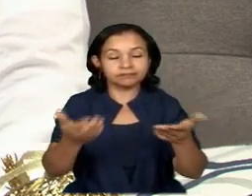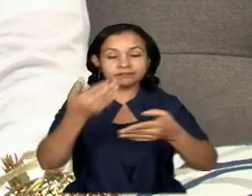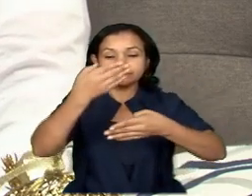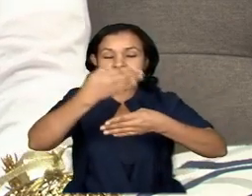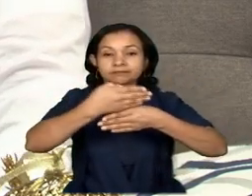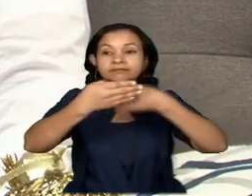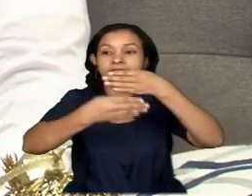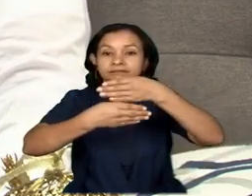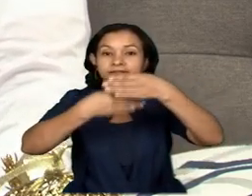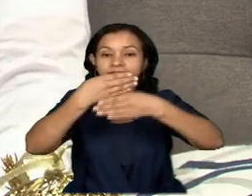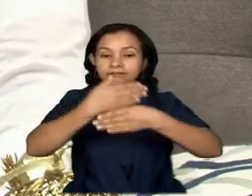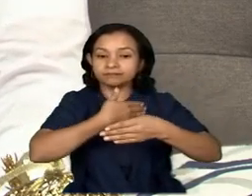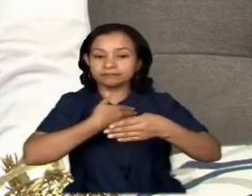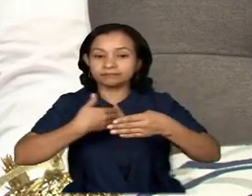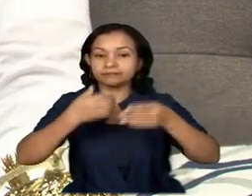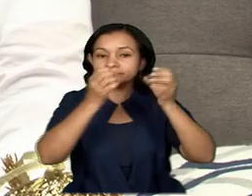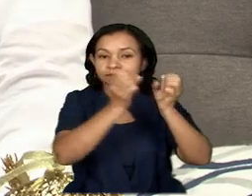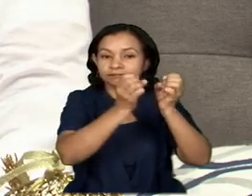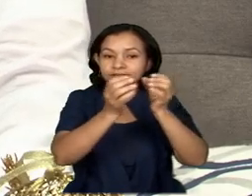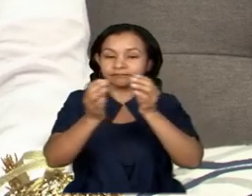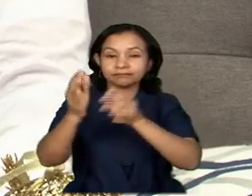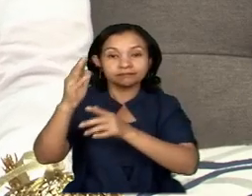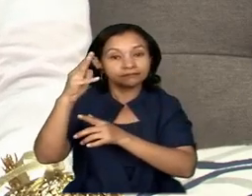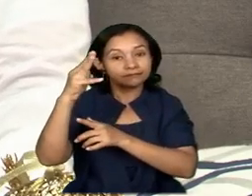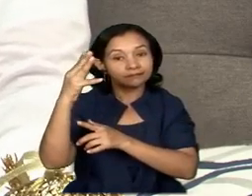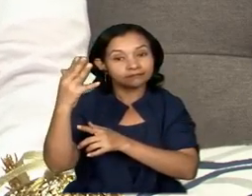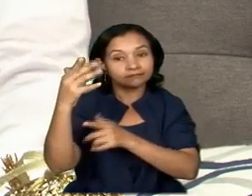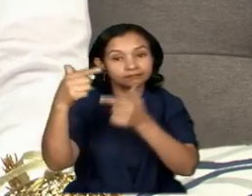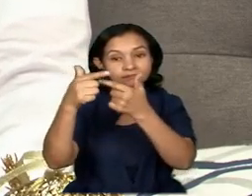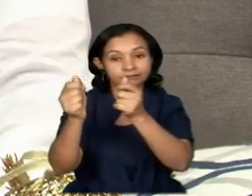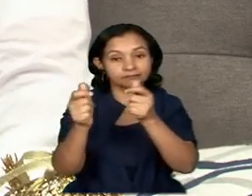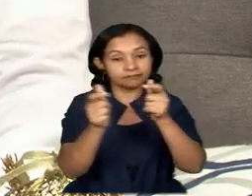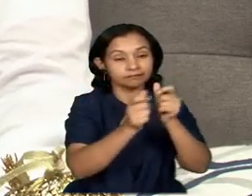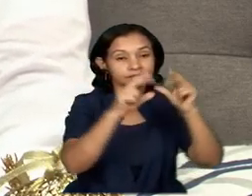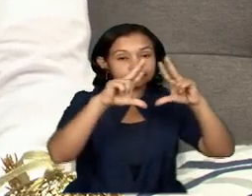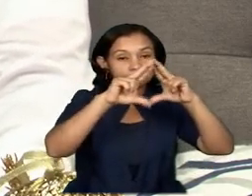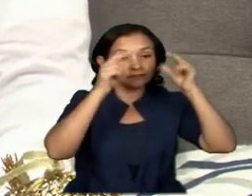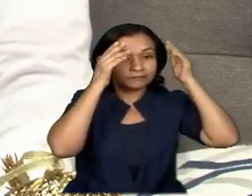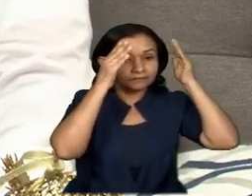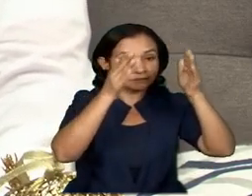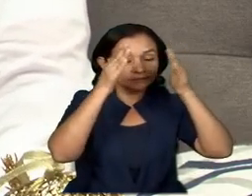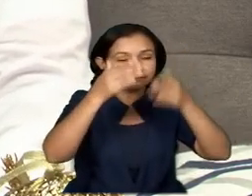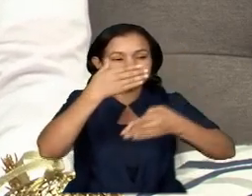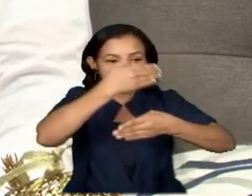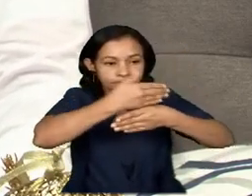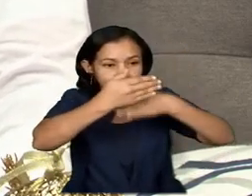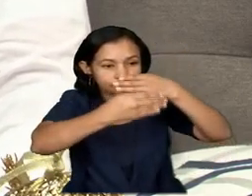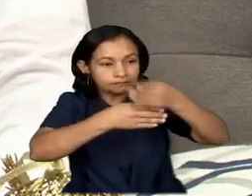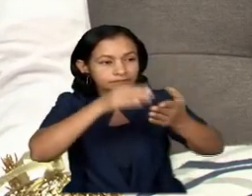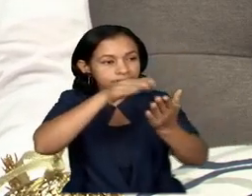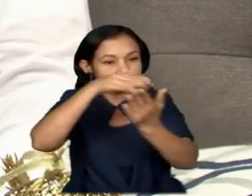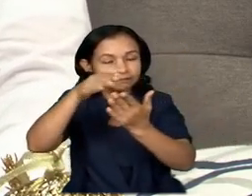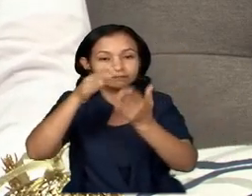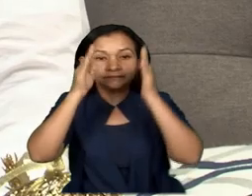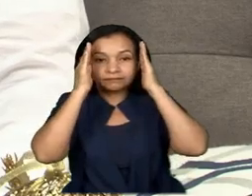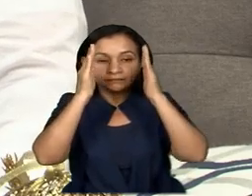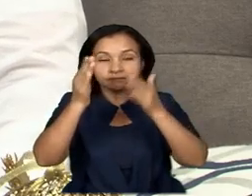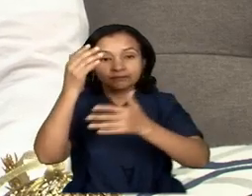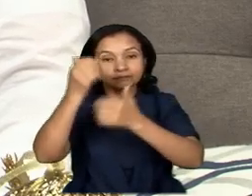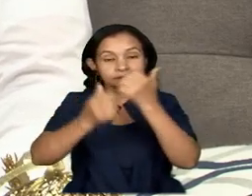infraestructura mejor organizada, 9 brigadas cubriendo el país, rehabilitando, reparando, atendiendo las emergencias y